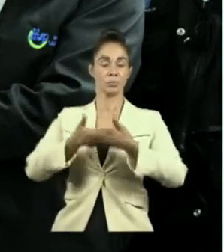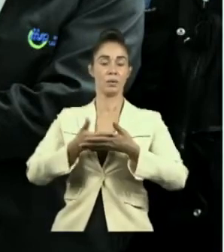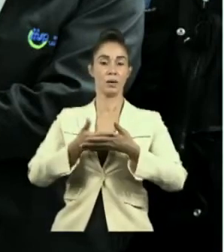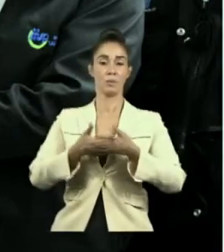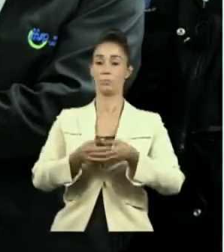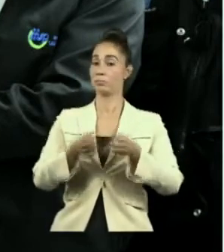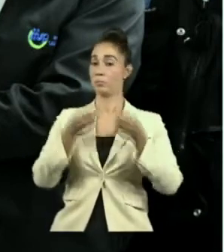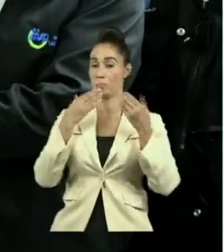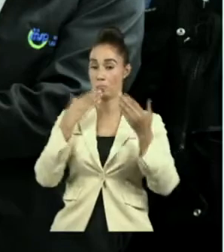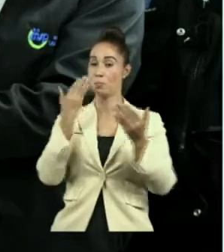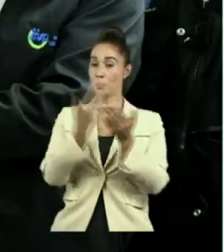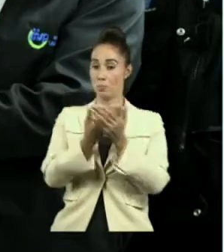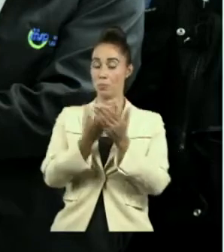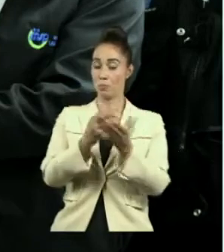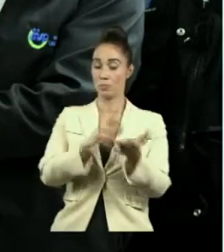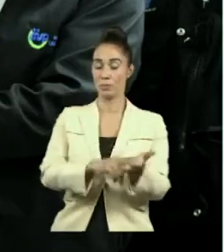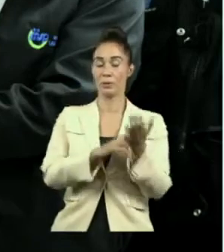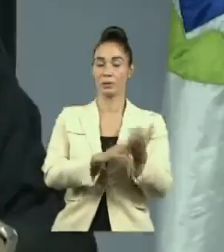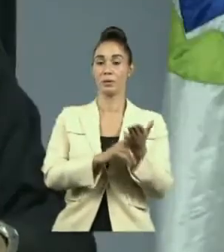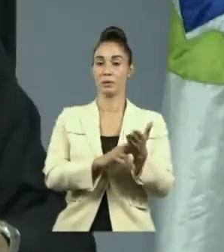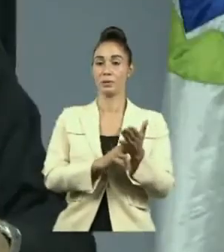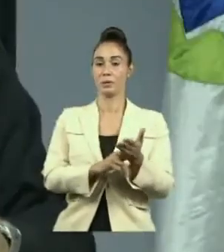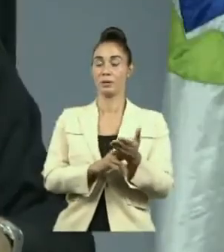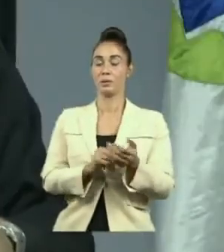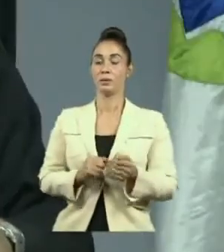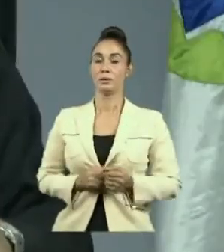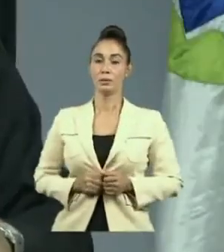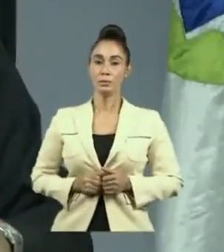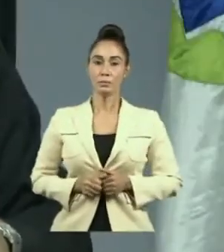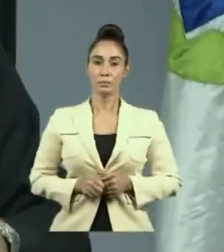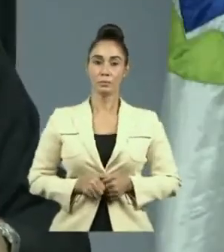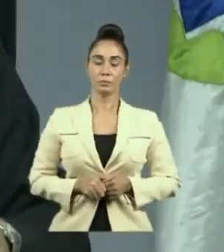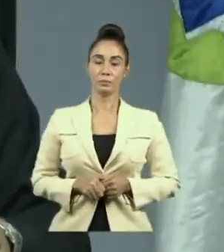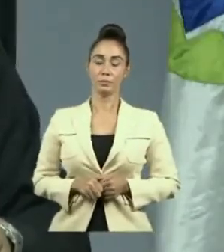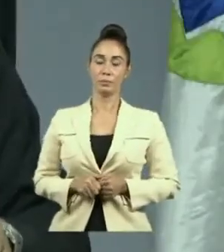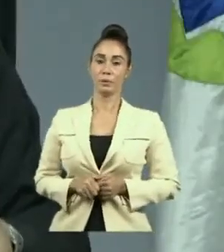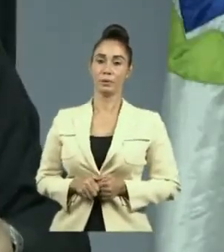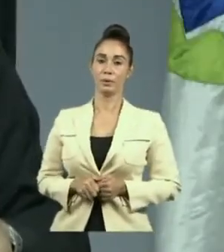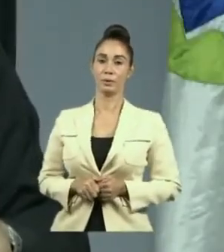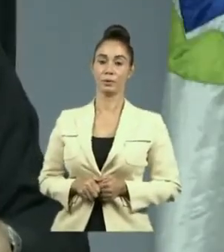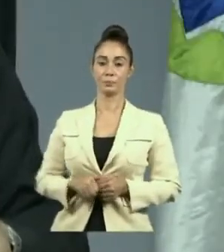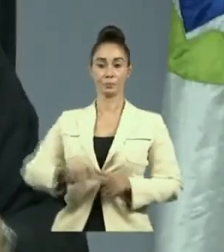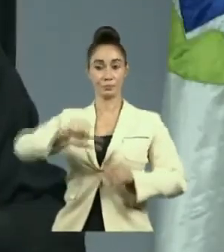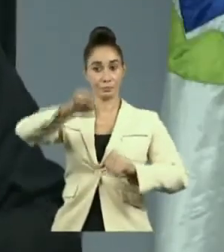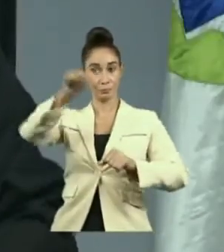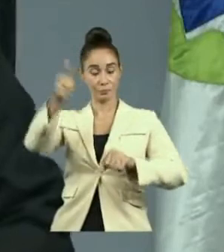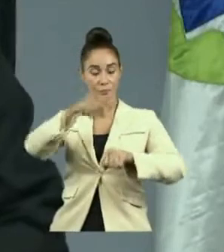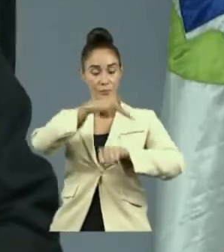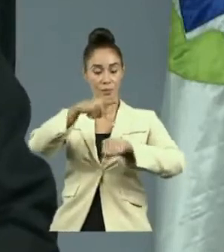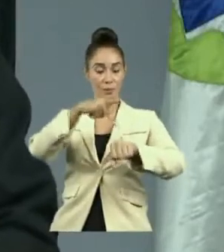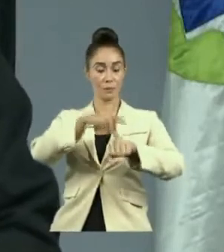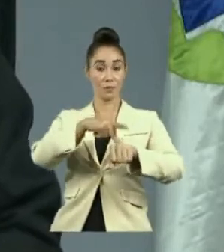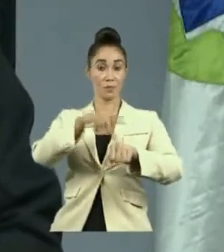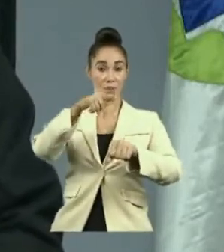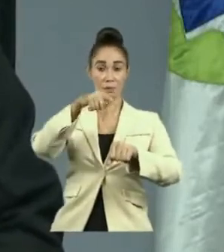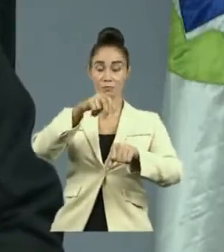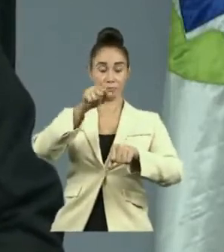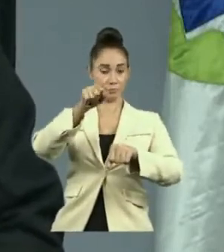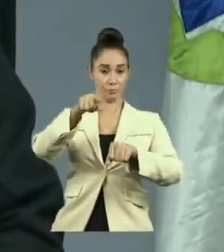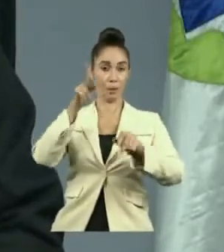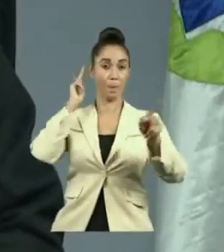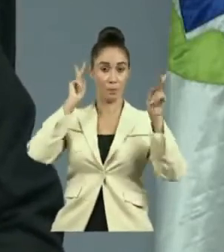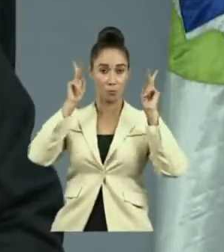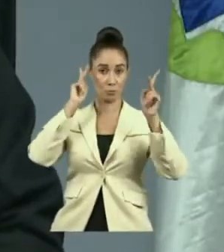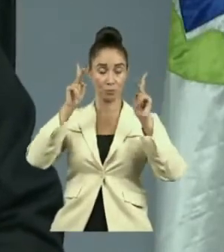resultados operativos igualmente en la provincia de puerto plata la labor del